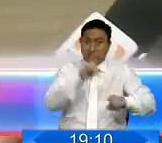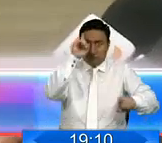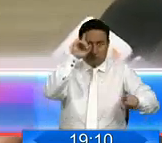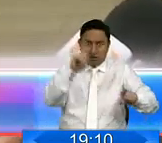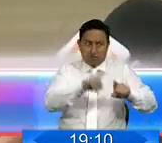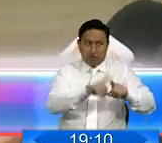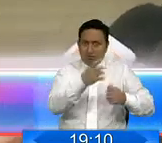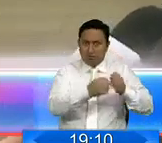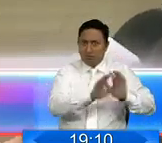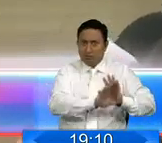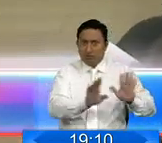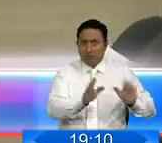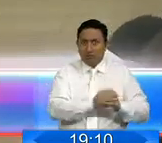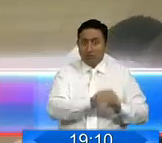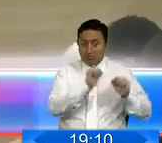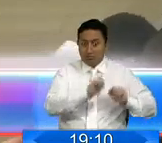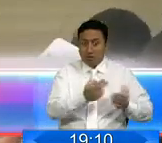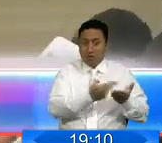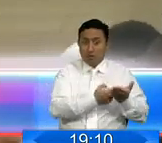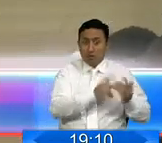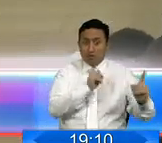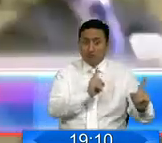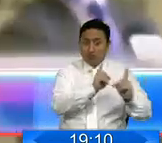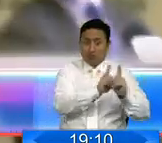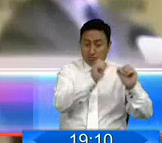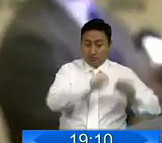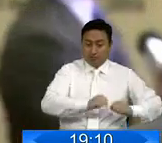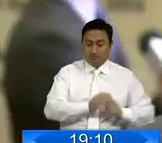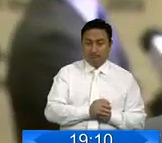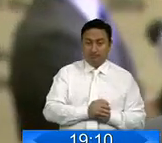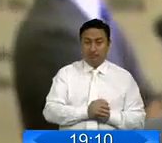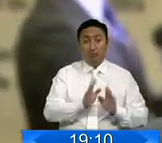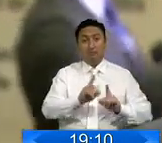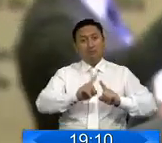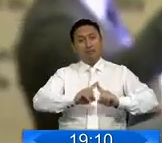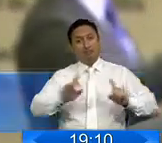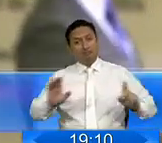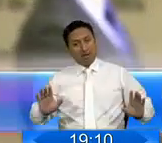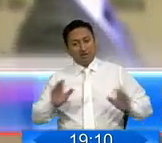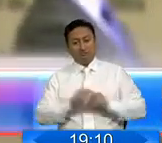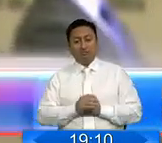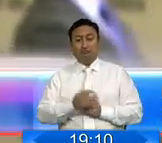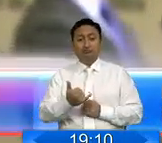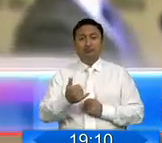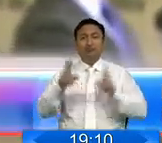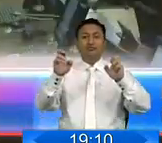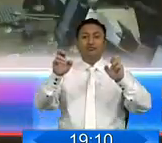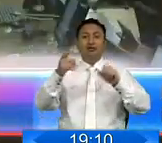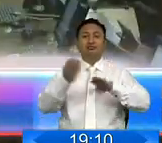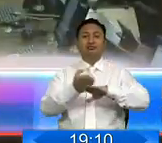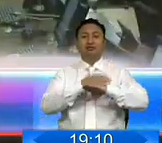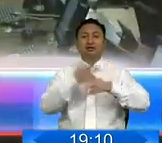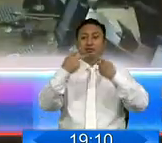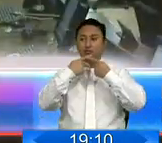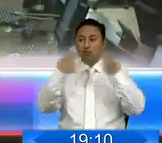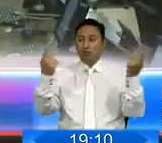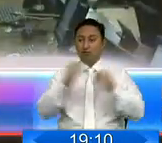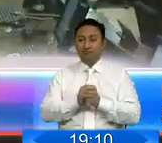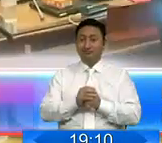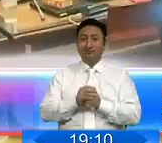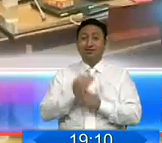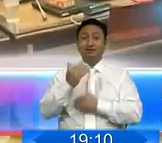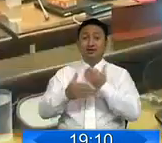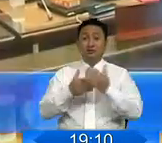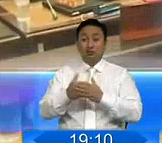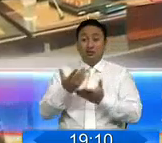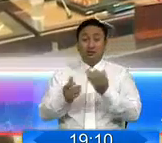yo no vería ningún inconveniente para que esta reunión se pueda llevar a cabo. Pero que es necesario que los temas a tratar sean públicos para evitar cualquier suspicacia en